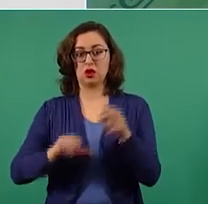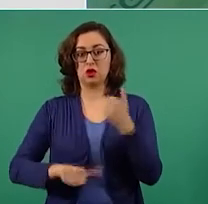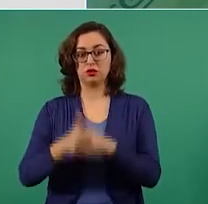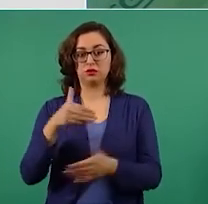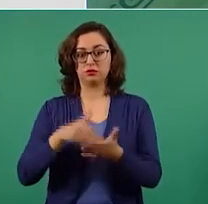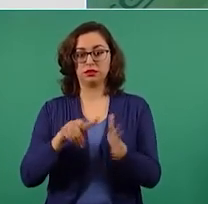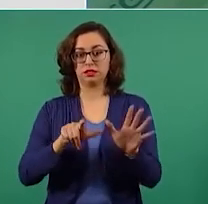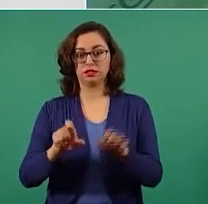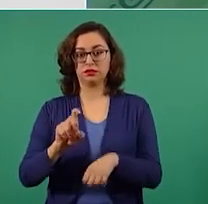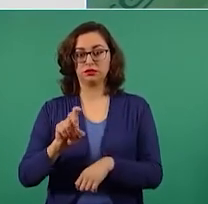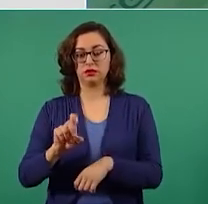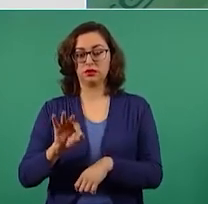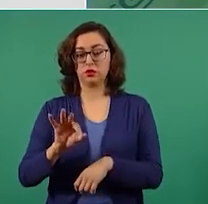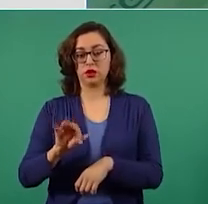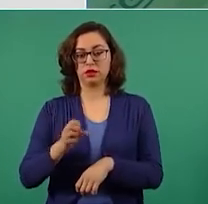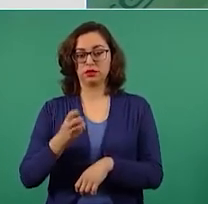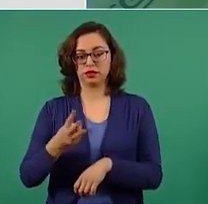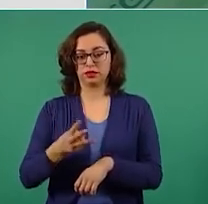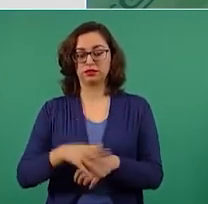11,743,